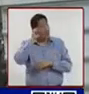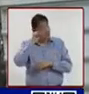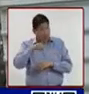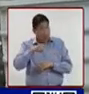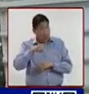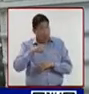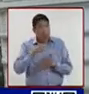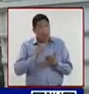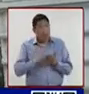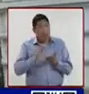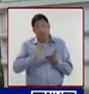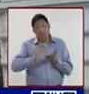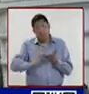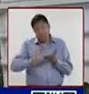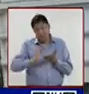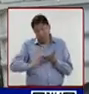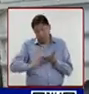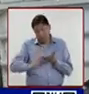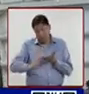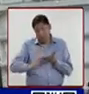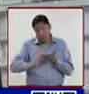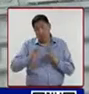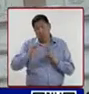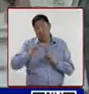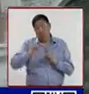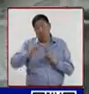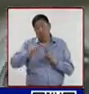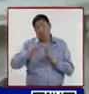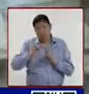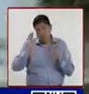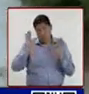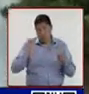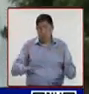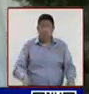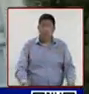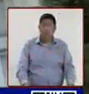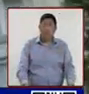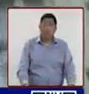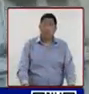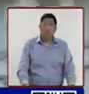existe esta autorización, pero que es opcional.